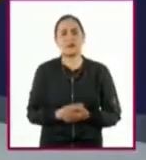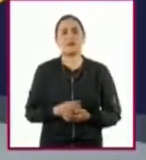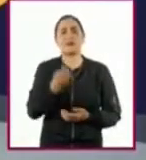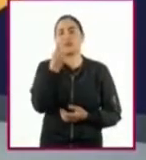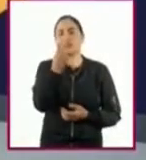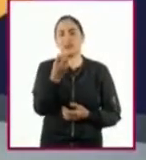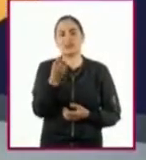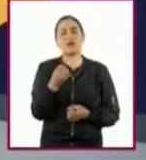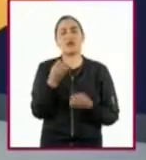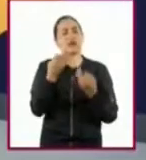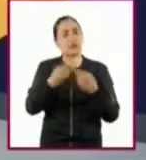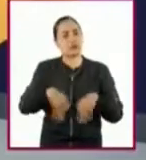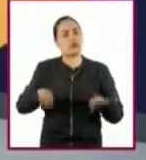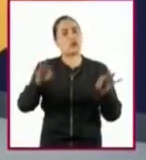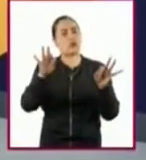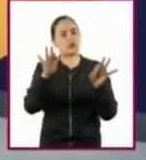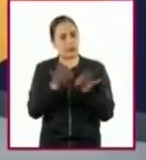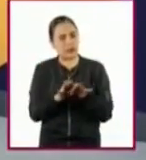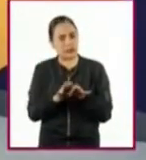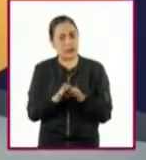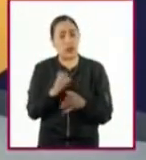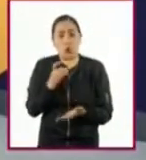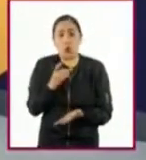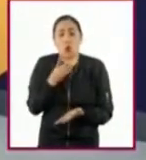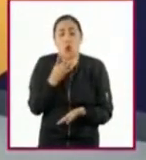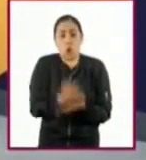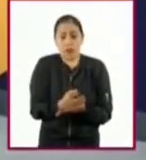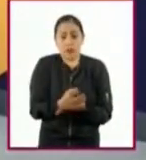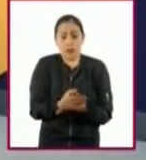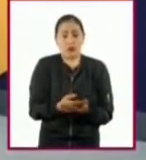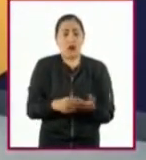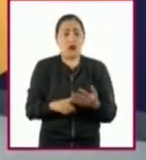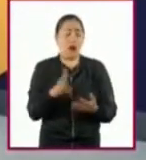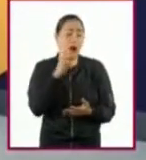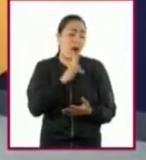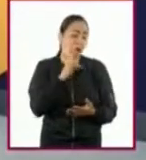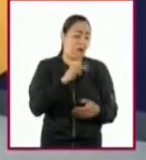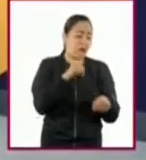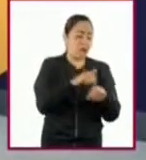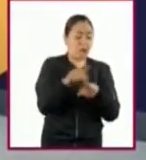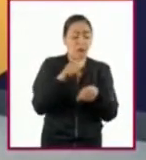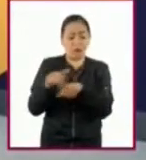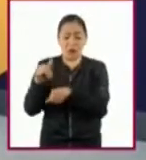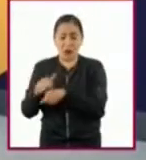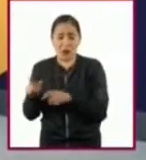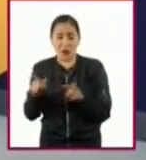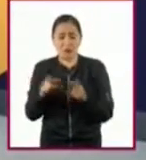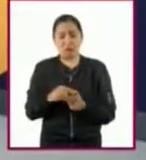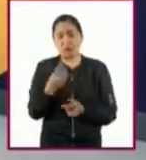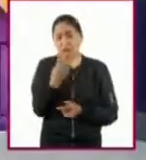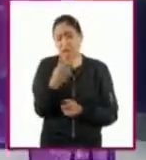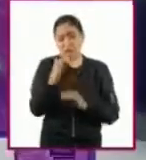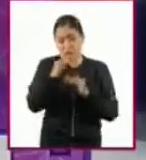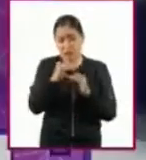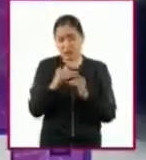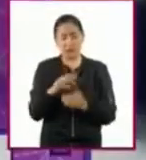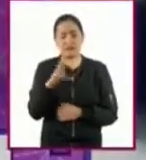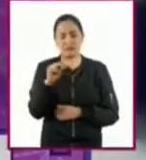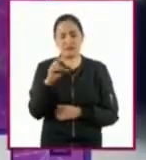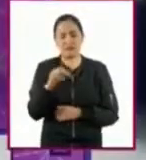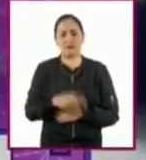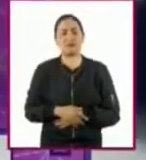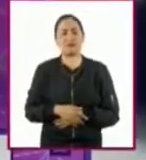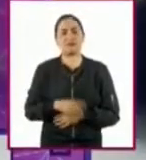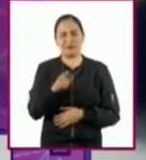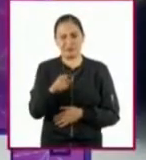nos demuestra que un triángulo no puede ser construido con cualquier triada de longitudes o medidas. Esto nos lleva a la